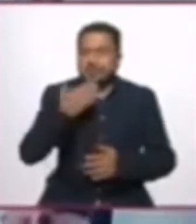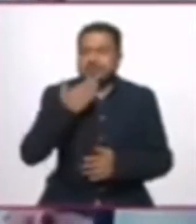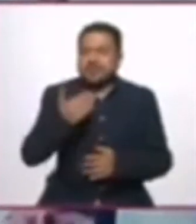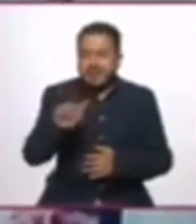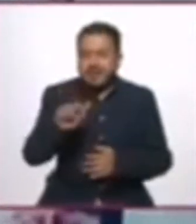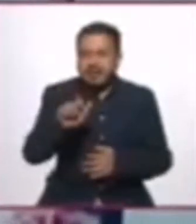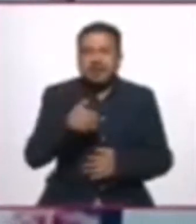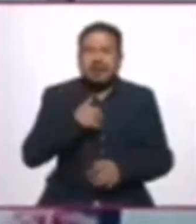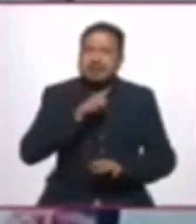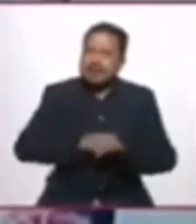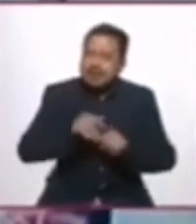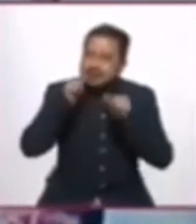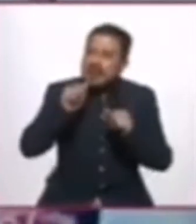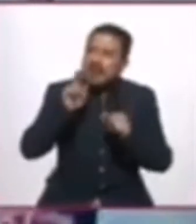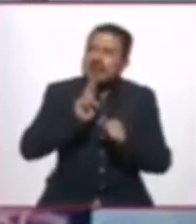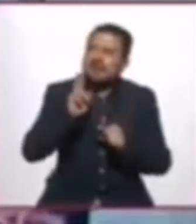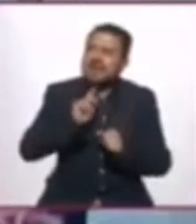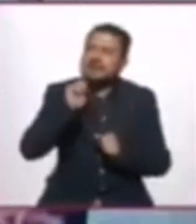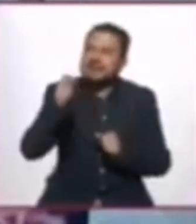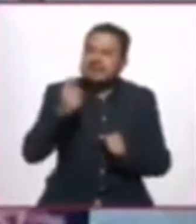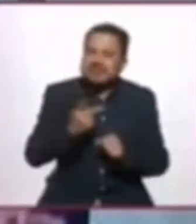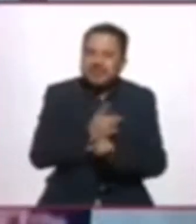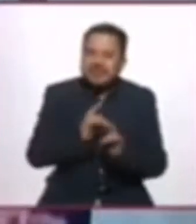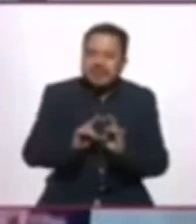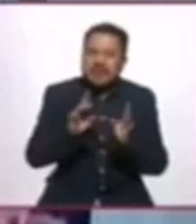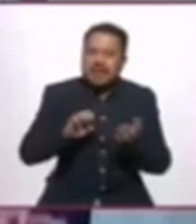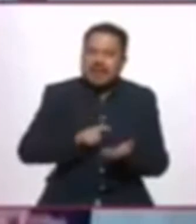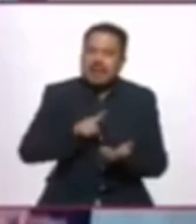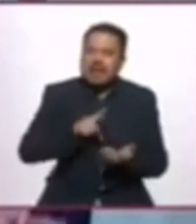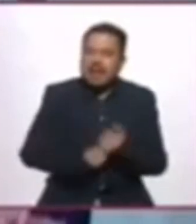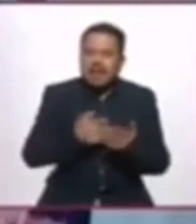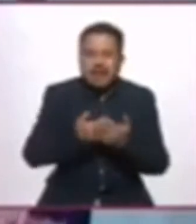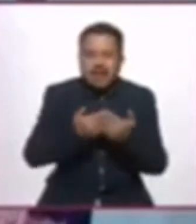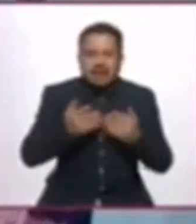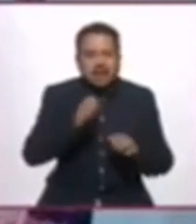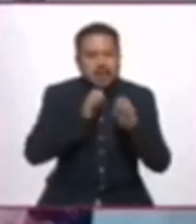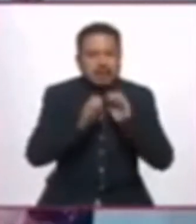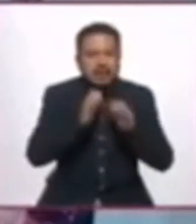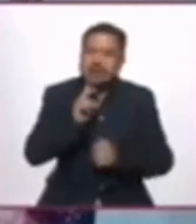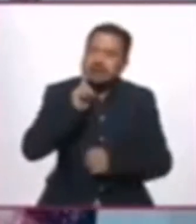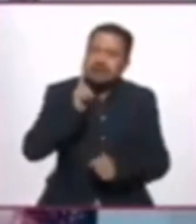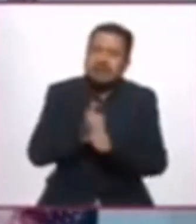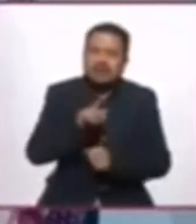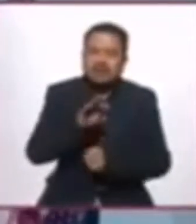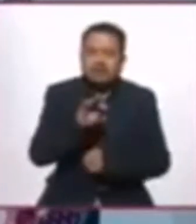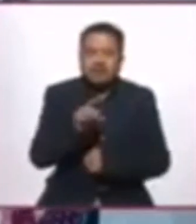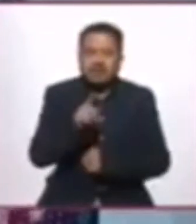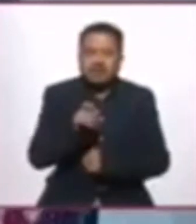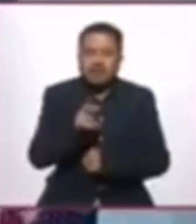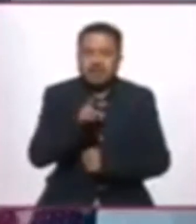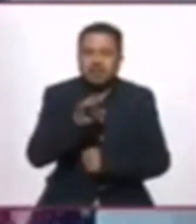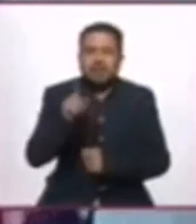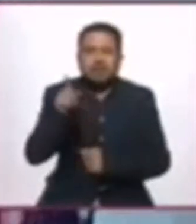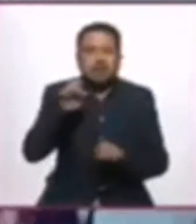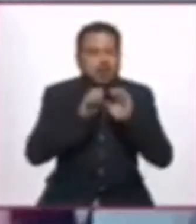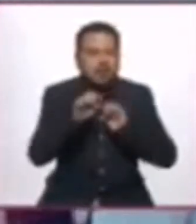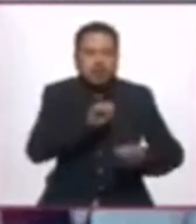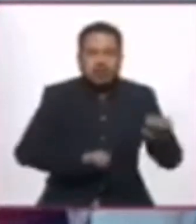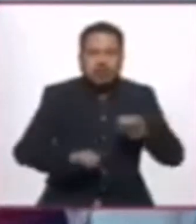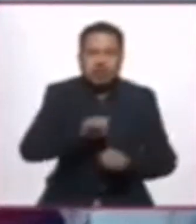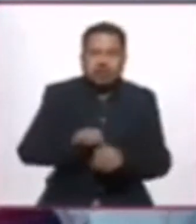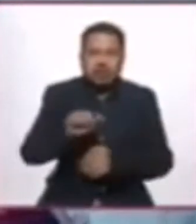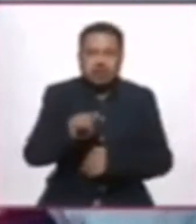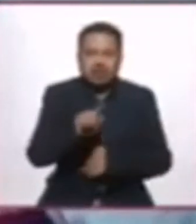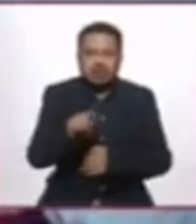Muy bien, Alex, estaremos muy pendientes para ver este fenómeno natural. Vamos a ver ahora la entrevista de Federico Lamón. Él conversó con el embajador